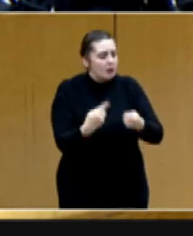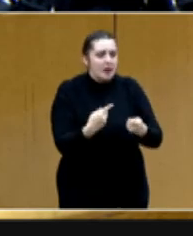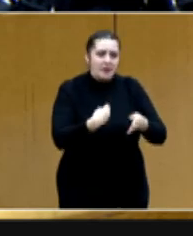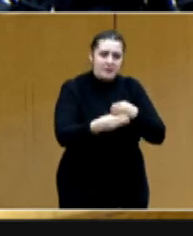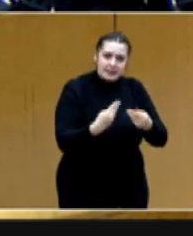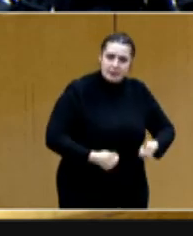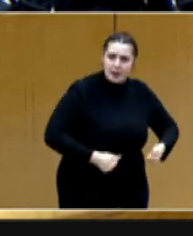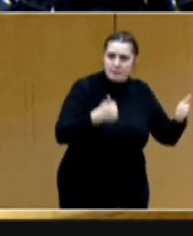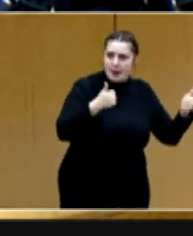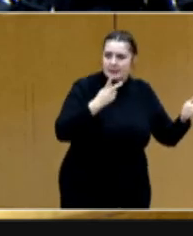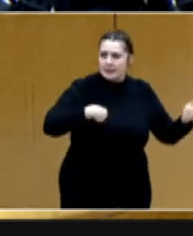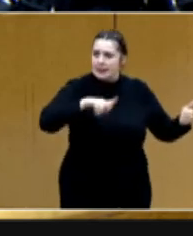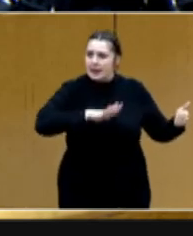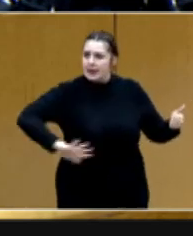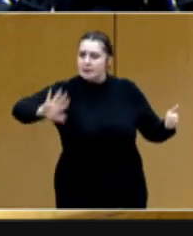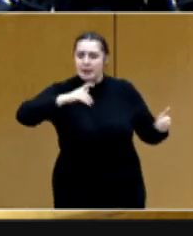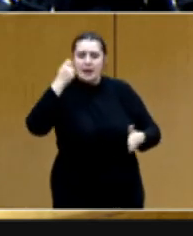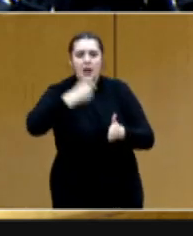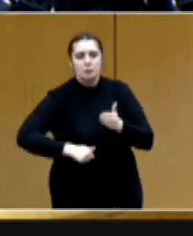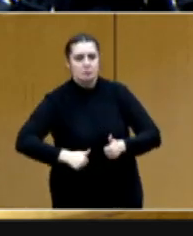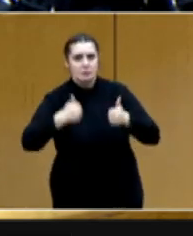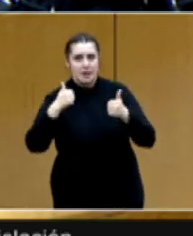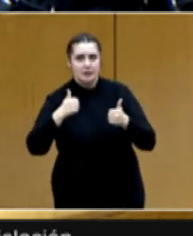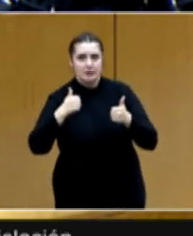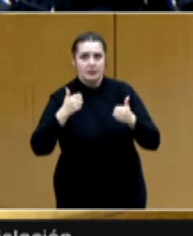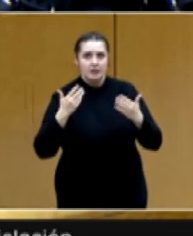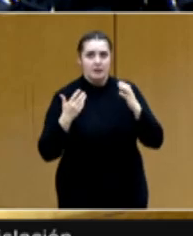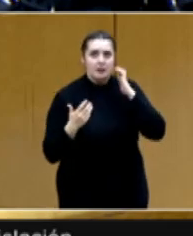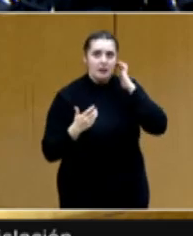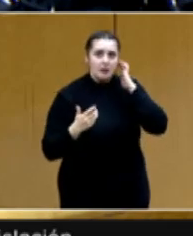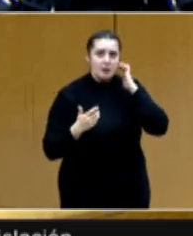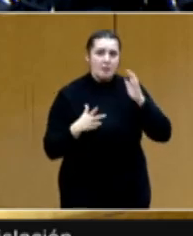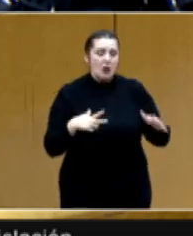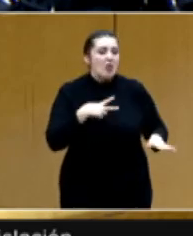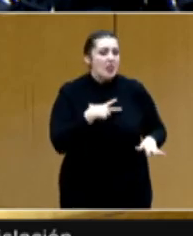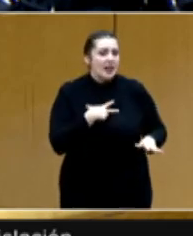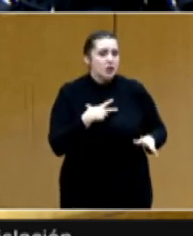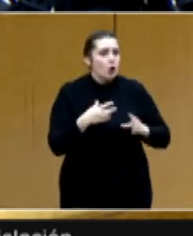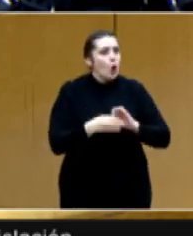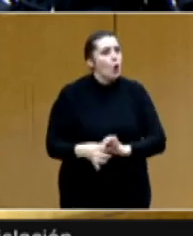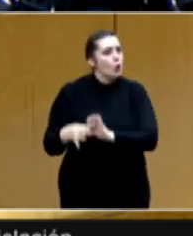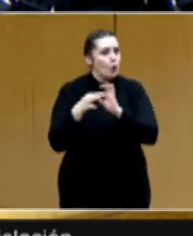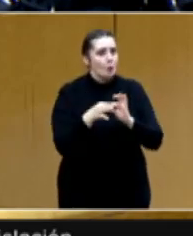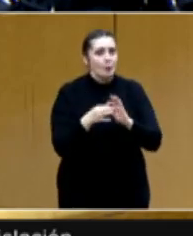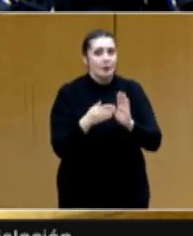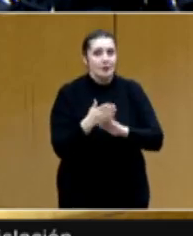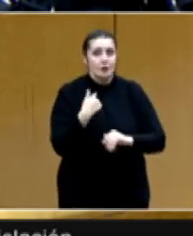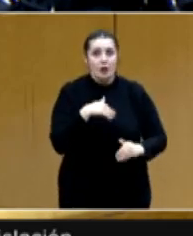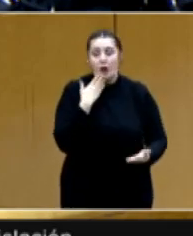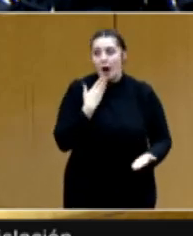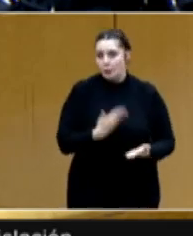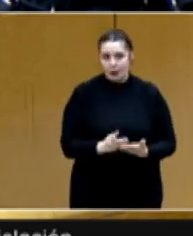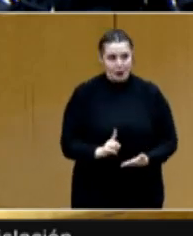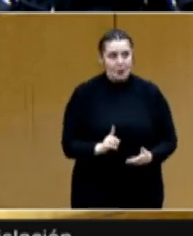de bueno que no en todo el resto de España pero sí que en el derecho común y sin ánimo de aburrirles existen